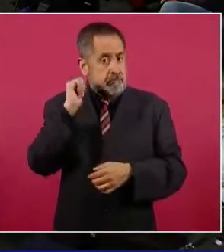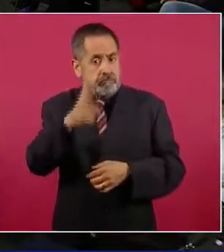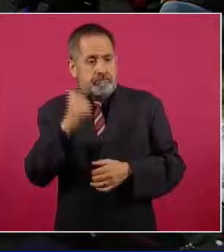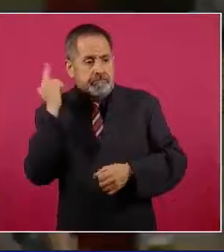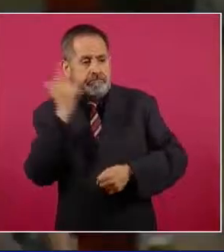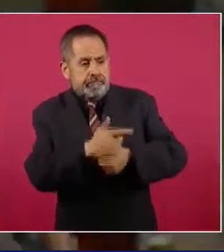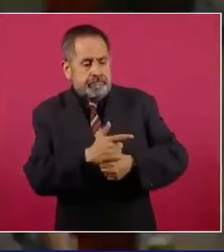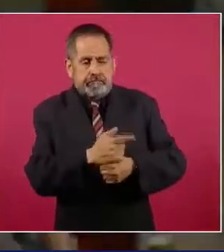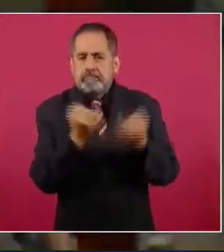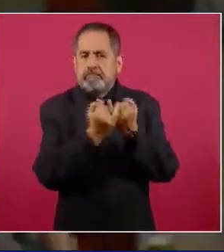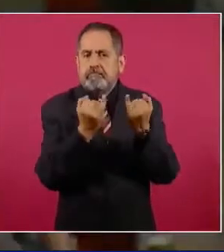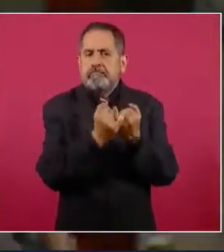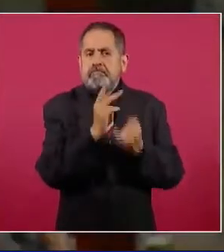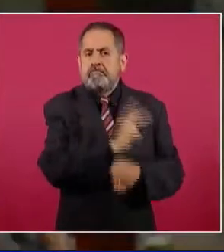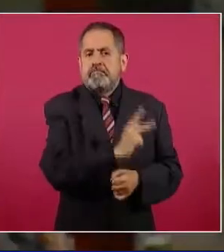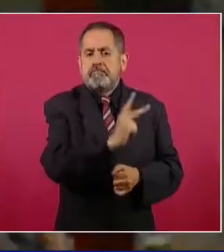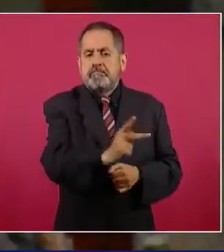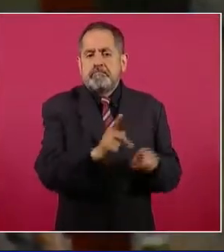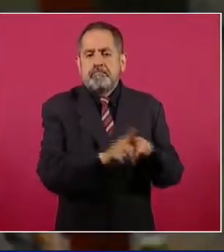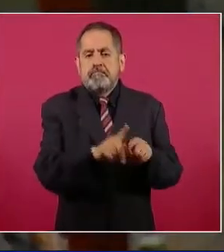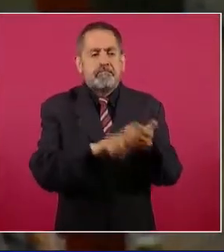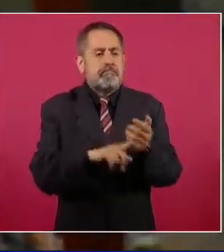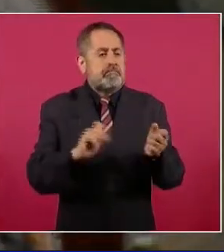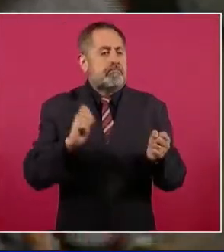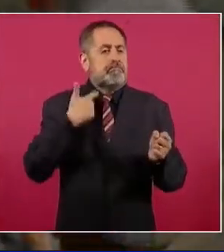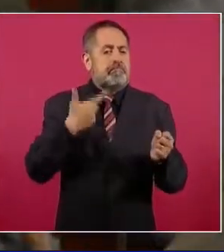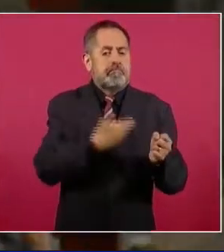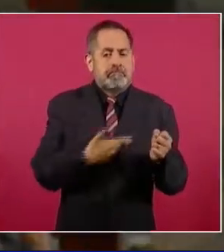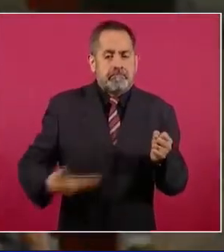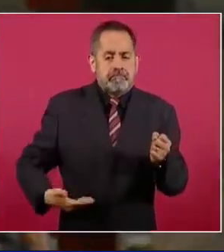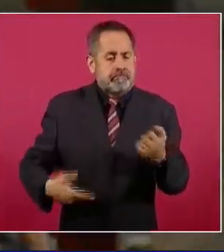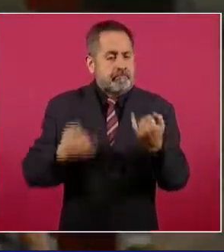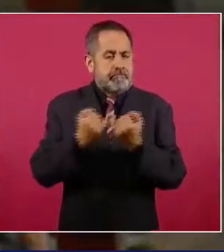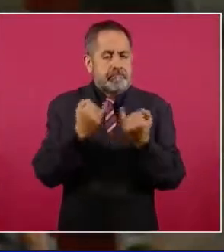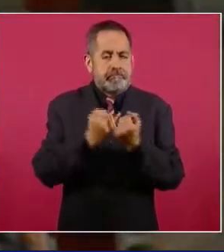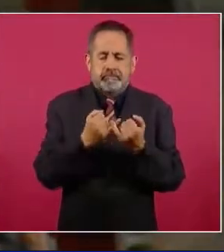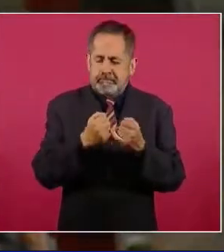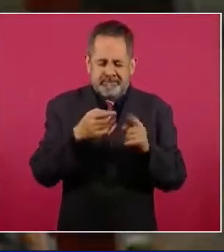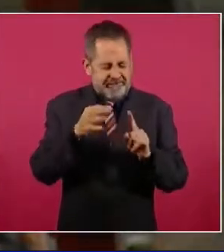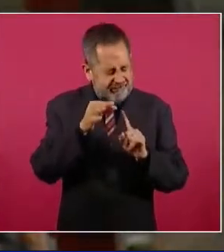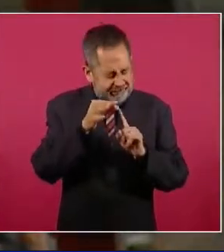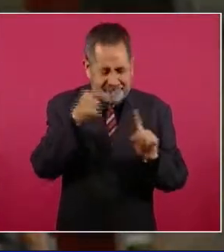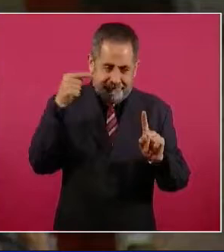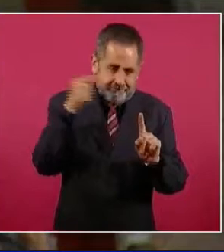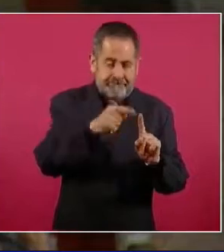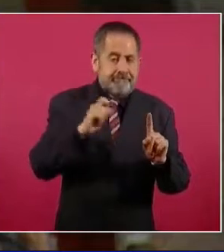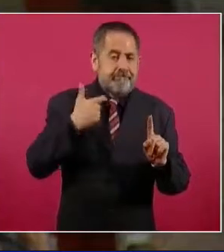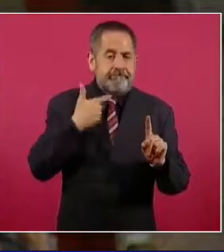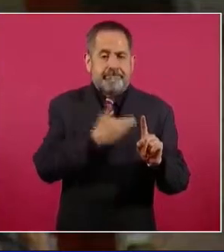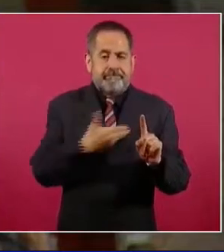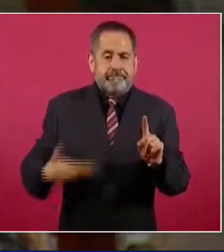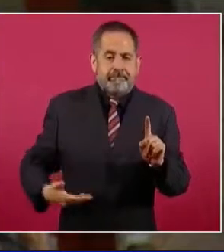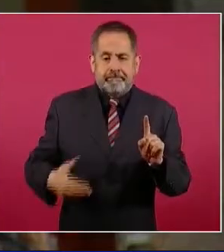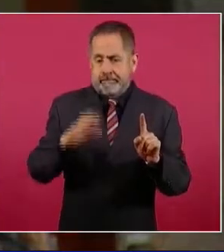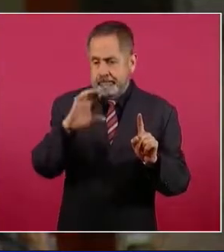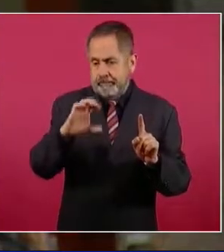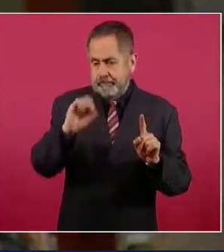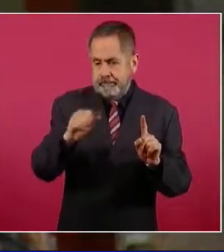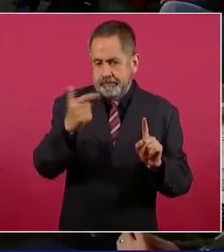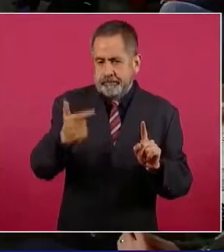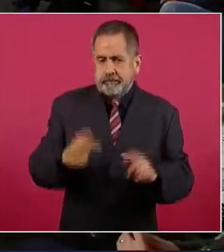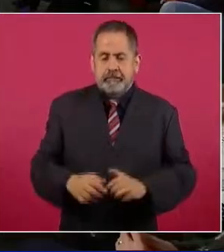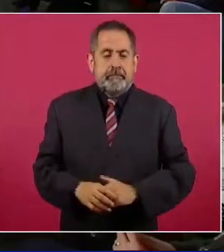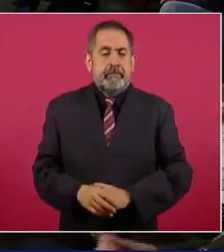algunas otras operaciones inusuales en el caso de exmandatarios, hablando específicamente del expresidente Carlos Salinas de Gortari.